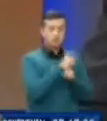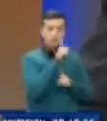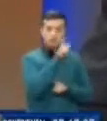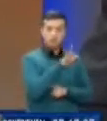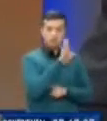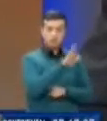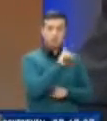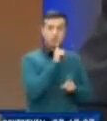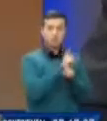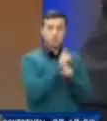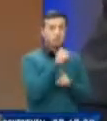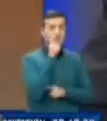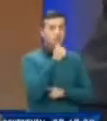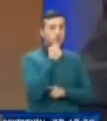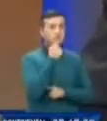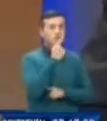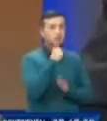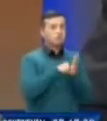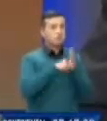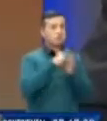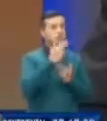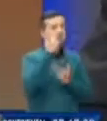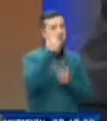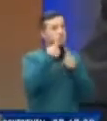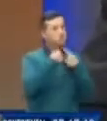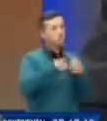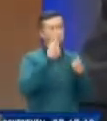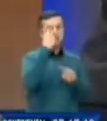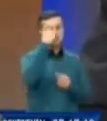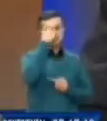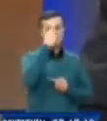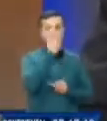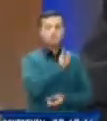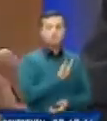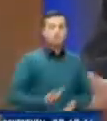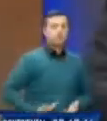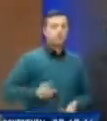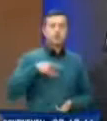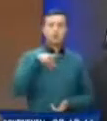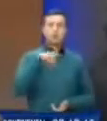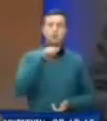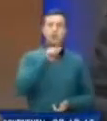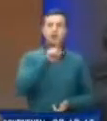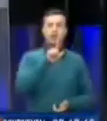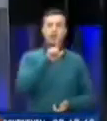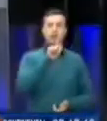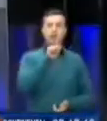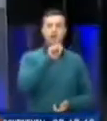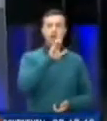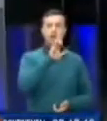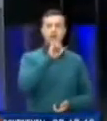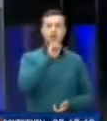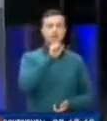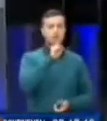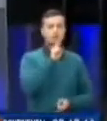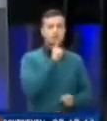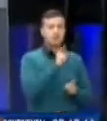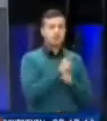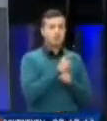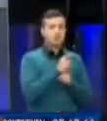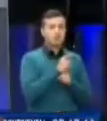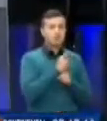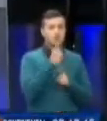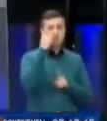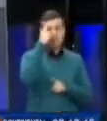presentación del libro lo hizo él como ministro de defensa en el gobierno de palacios si se está cerquita inmediatamente antes del gobierno de la